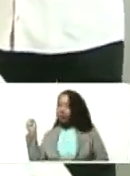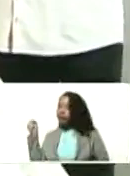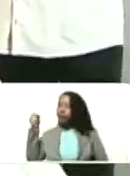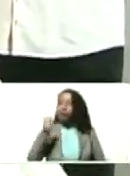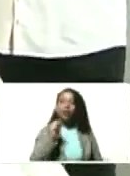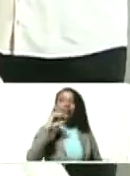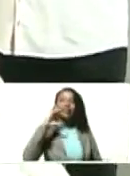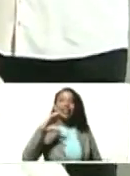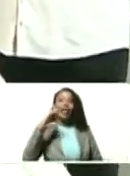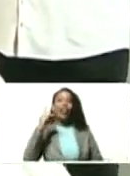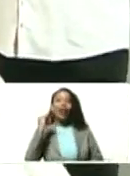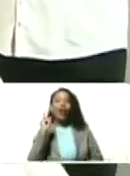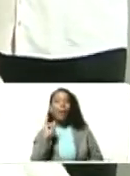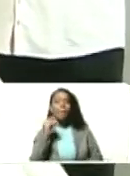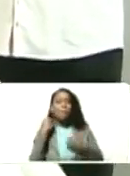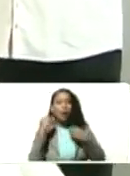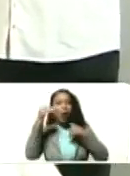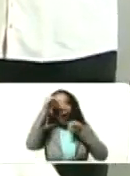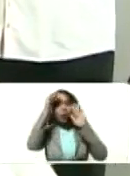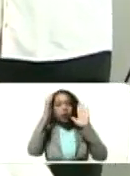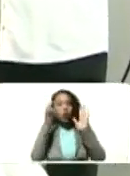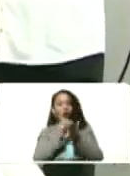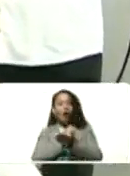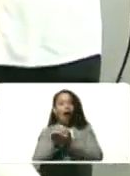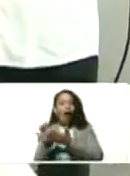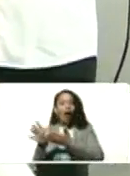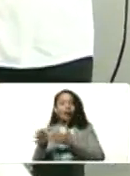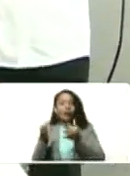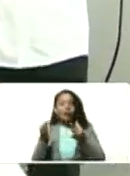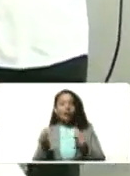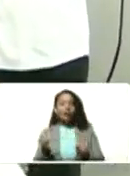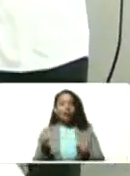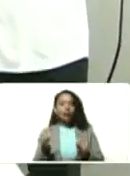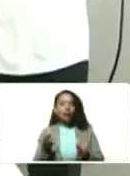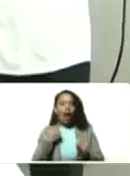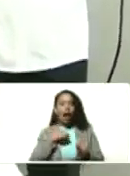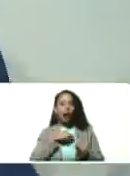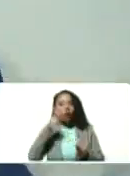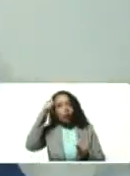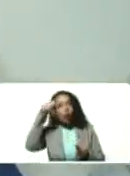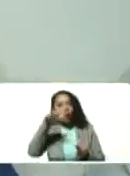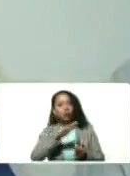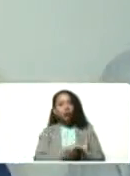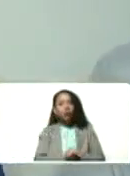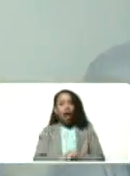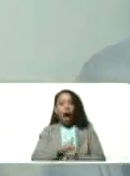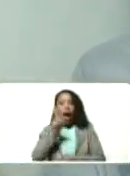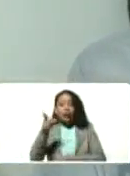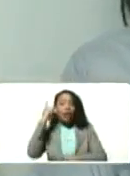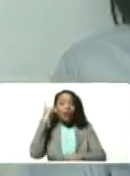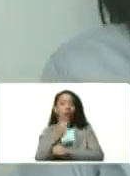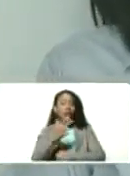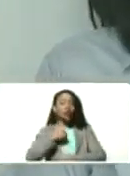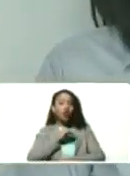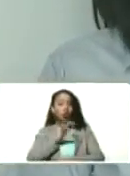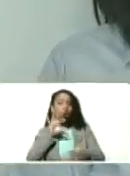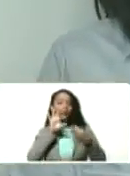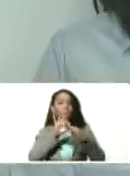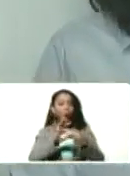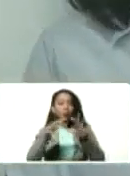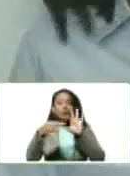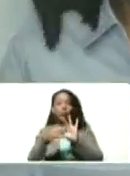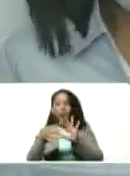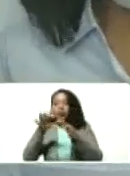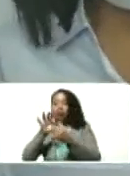CDI para la atención gratuita y de calidad a nuestro pueblo. Y así debemos nosotros ir articulando,